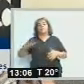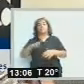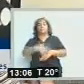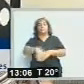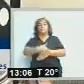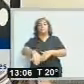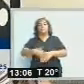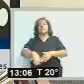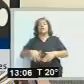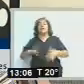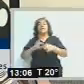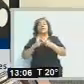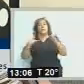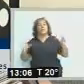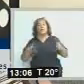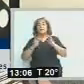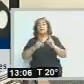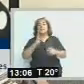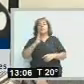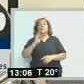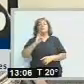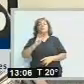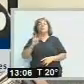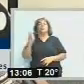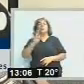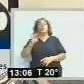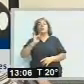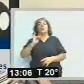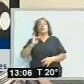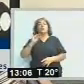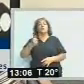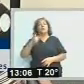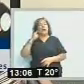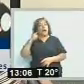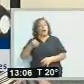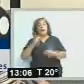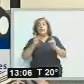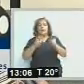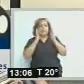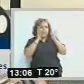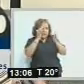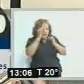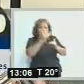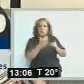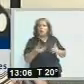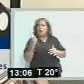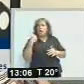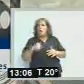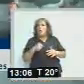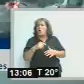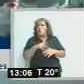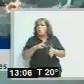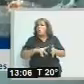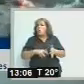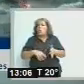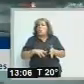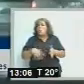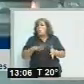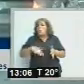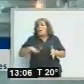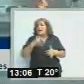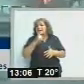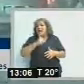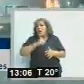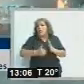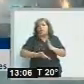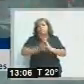Independencia, también tenemos que decir en Burruchaga y en distintos sectores de la ciudad que nos ha llamado la atención. Sobre todo los incidentes más comunes son la inundación dentro